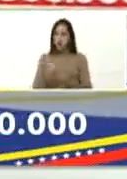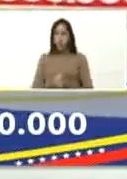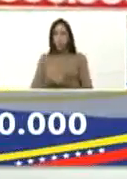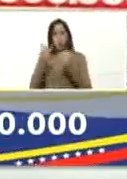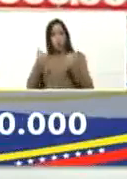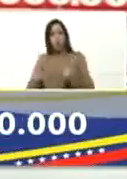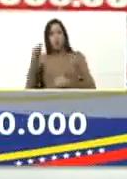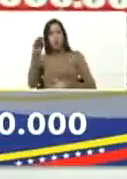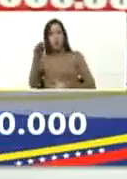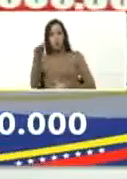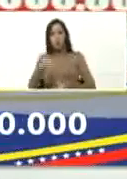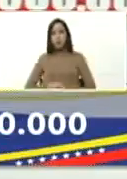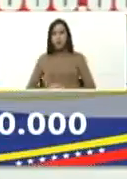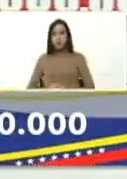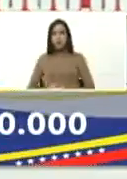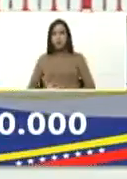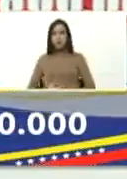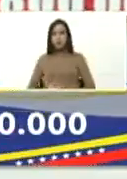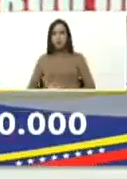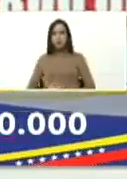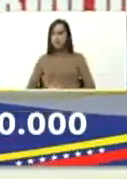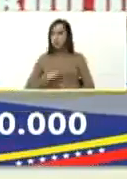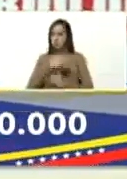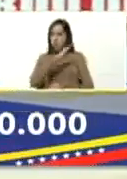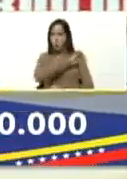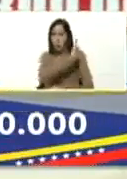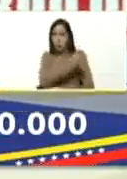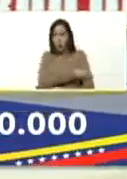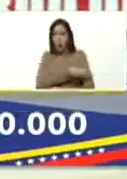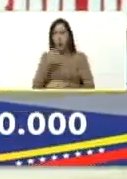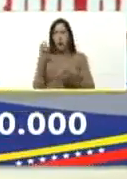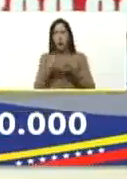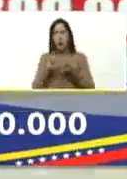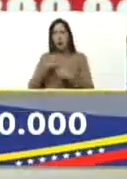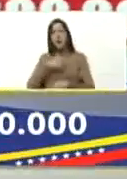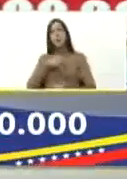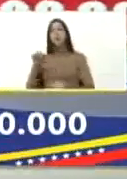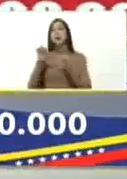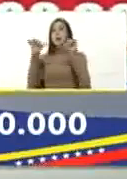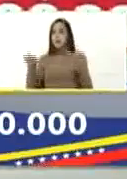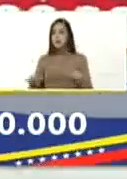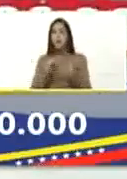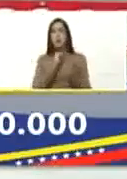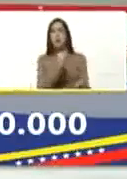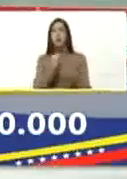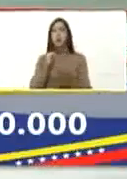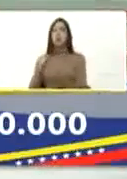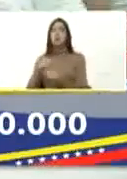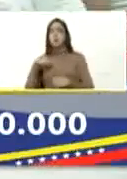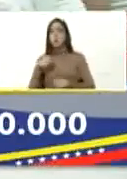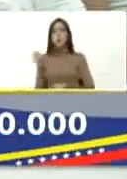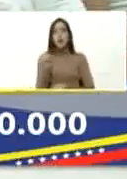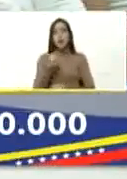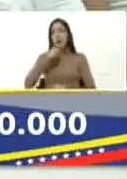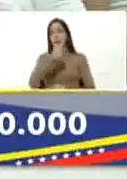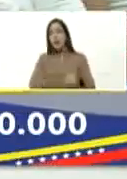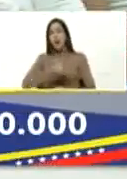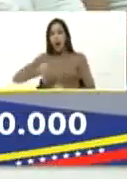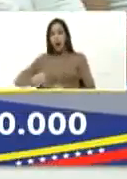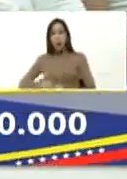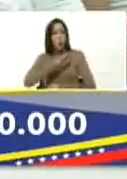por el futuro, Yorlis, fortaleciendo el carné de la patria y el sistema de bonos, cada mes